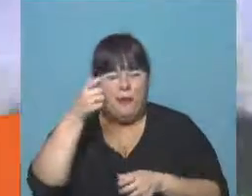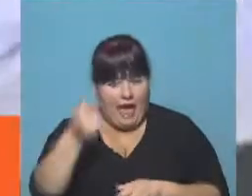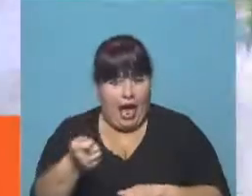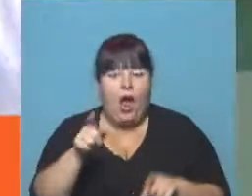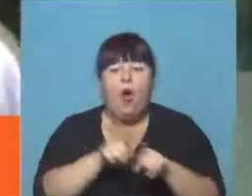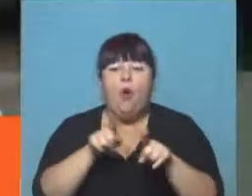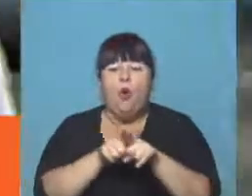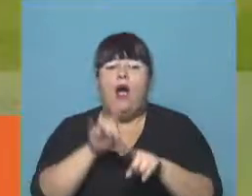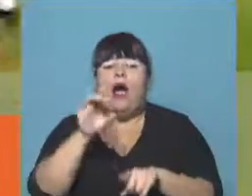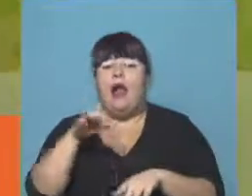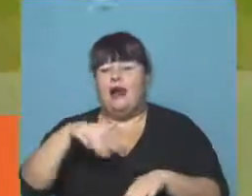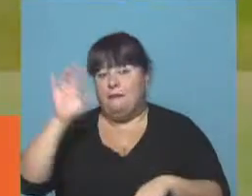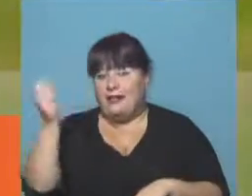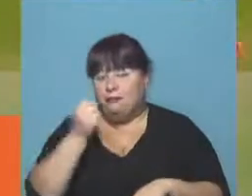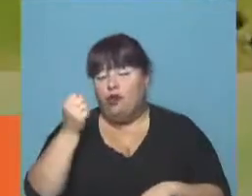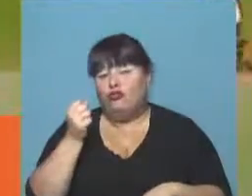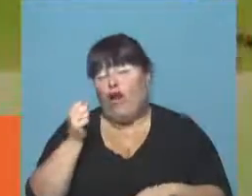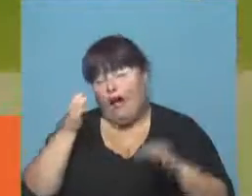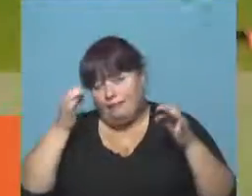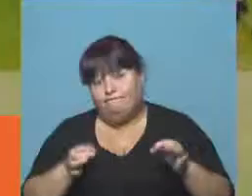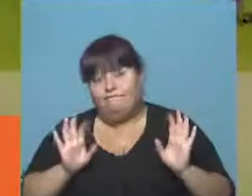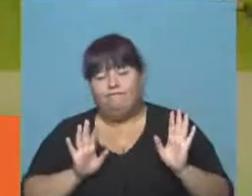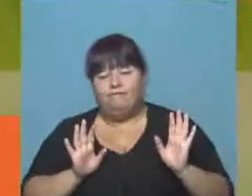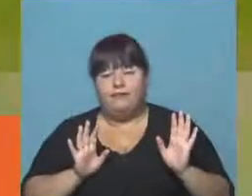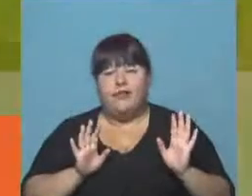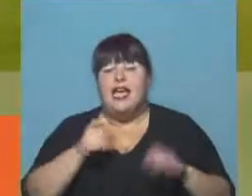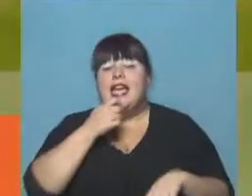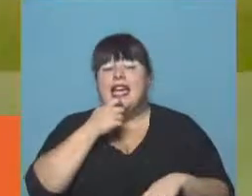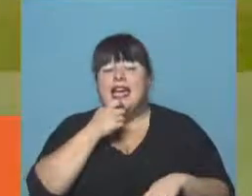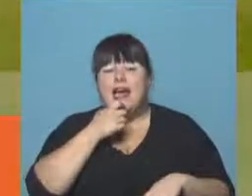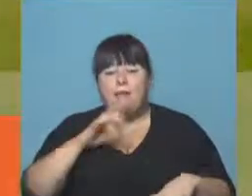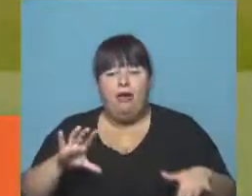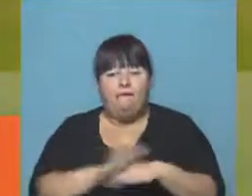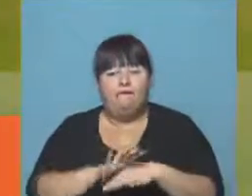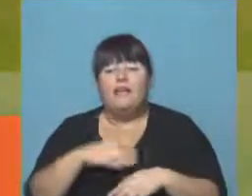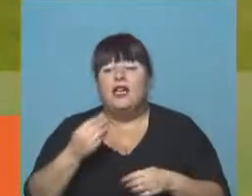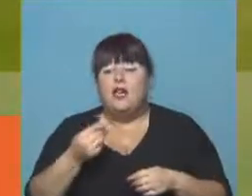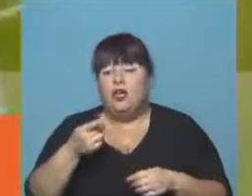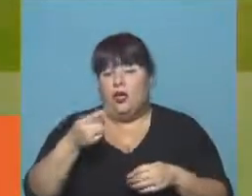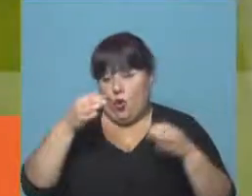El caso más lógico y el ejemplo más cercano que tenemos